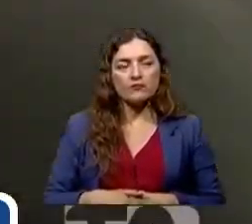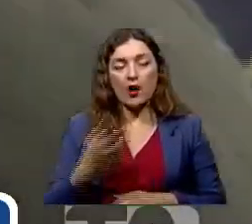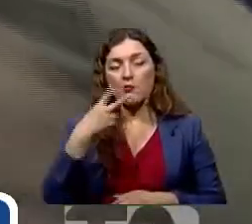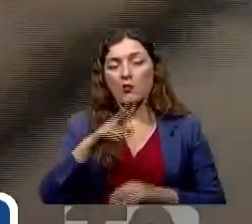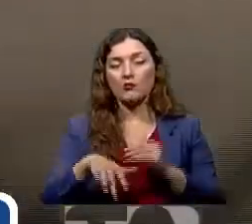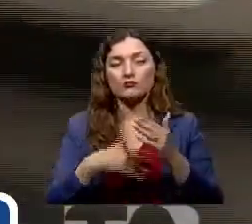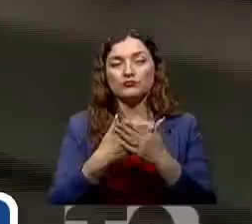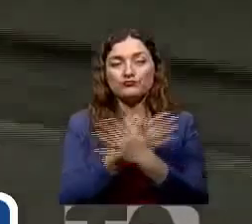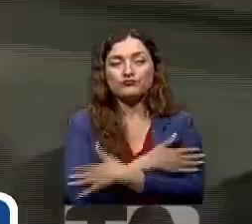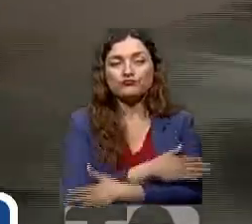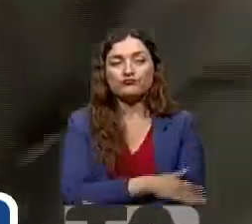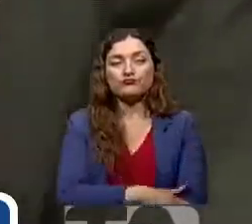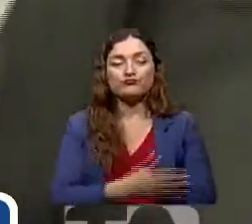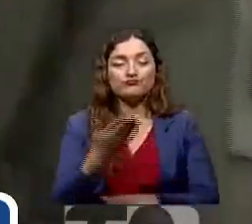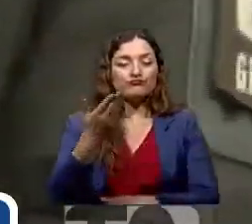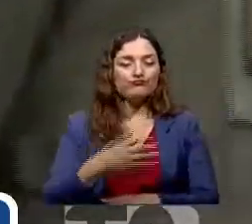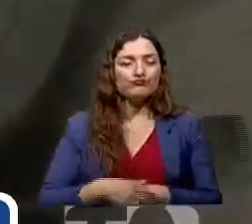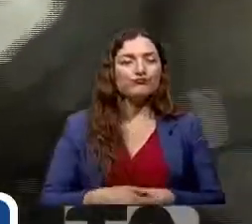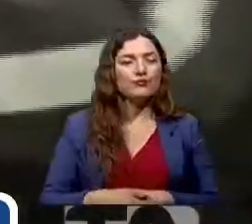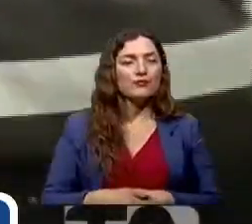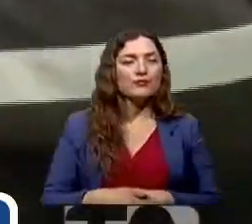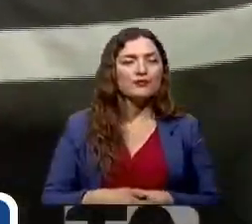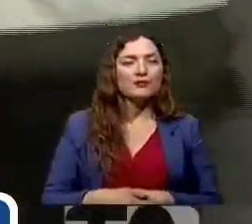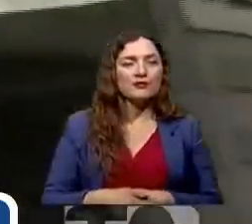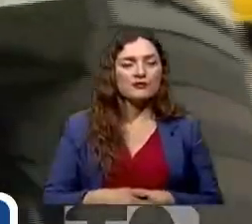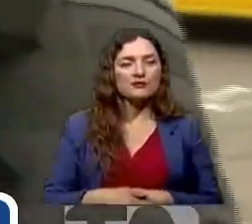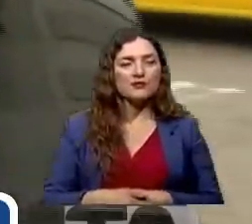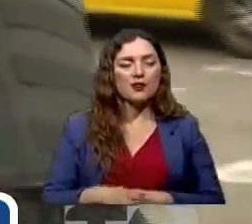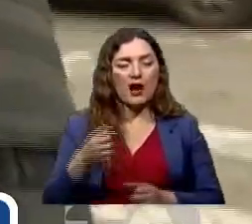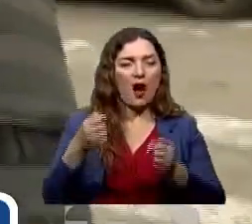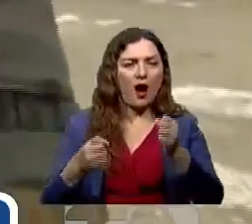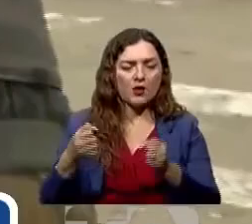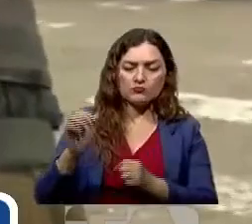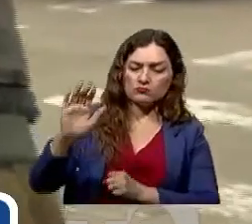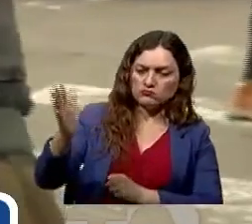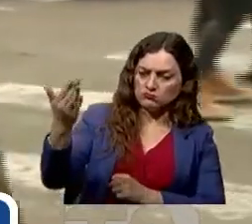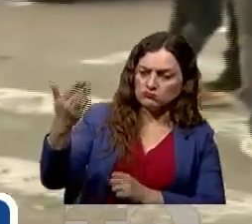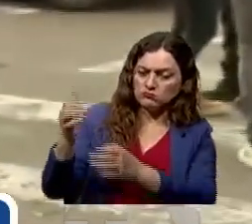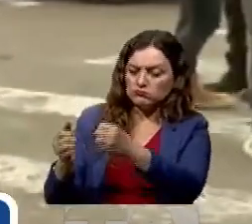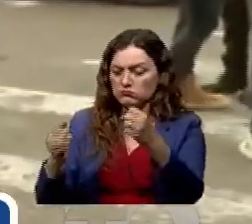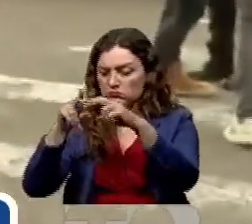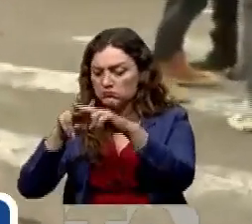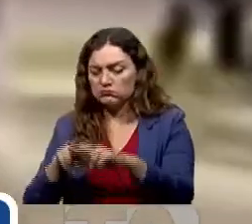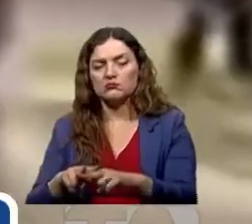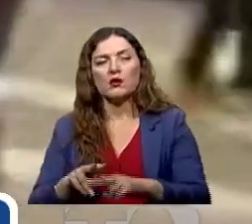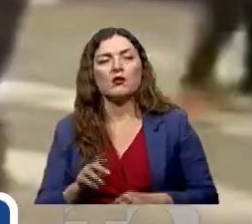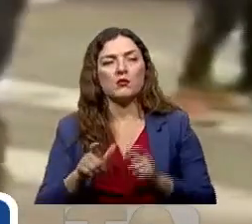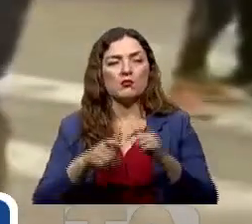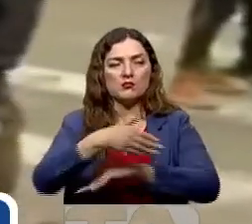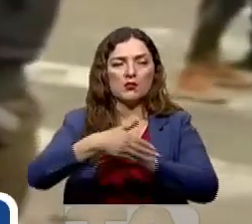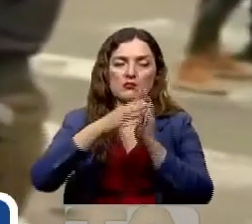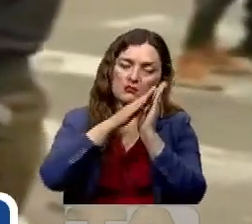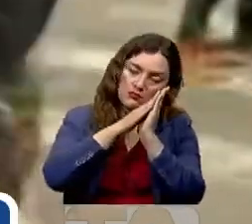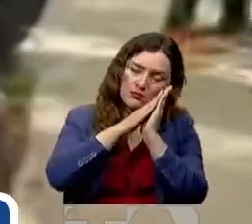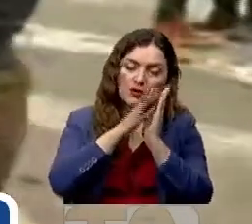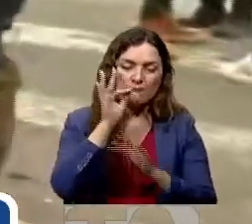que se están realizando, no solamente aquí, sino que también están haciendo los cacheos a los vehículos, están retirando a estas personas que por lo general tienen este tipo